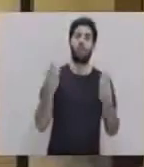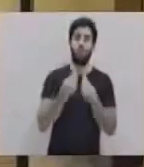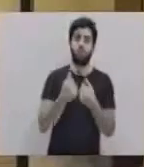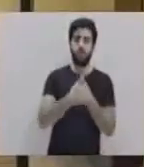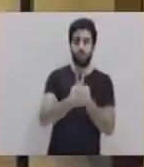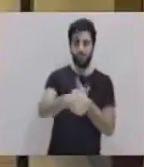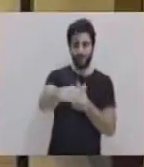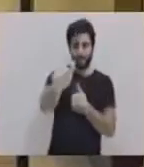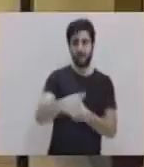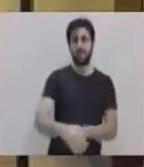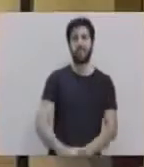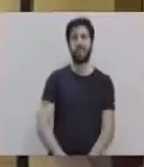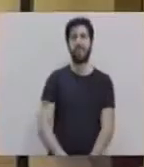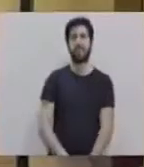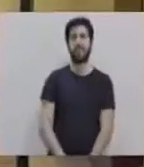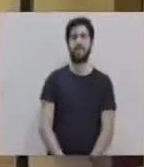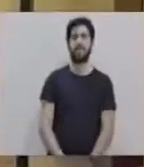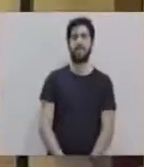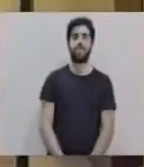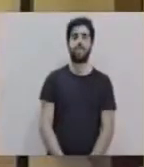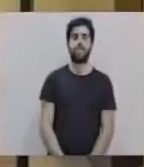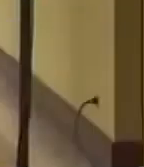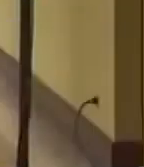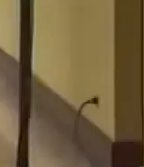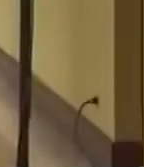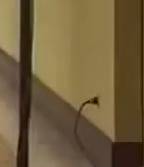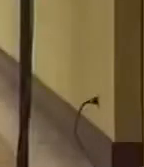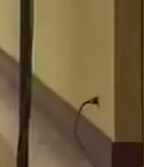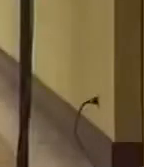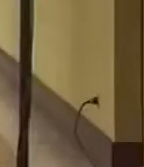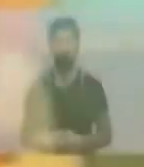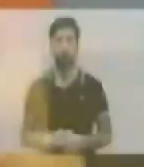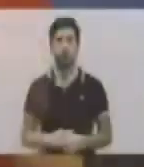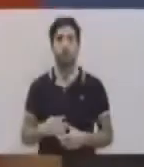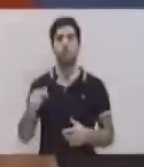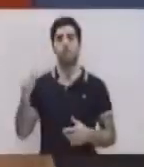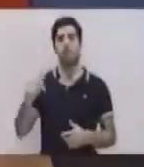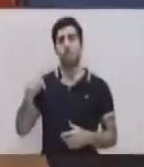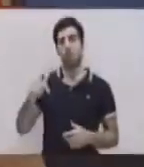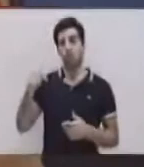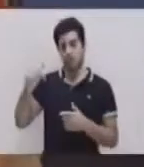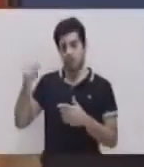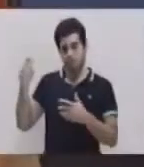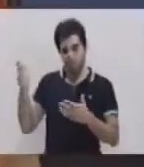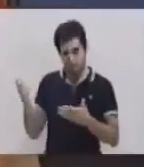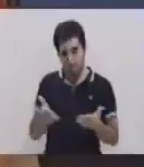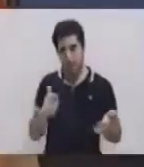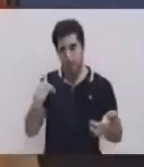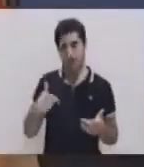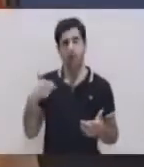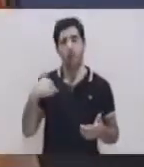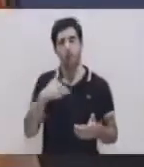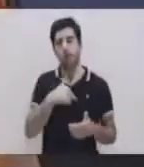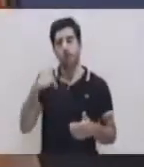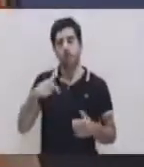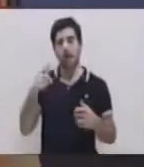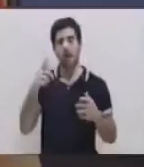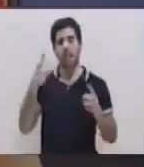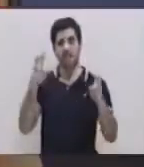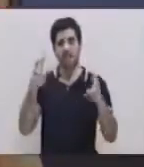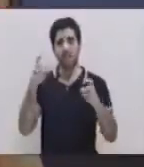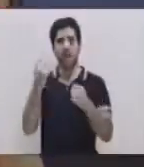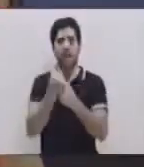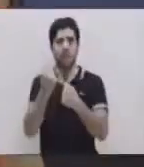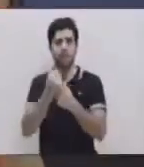en casa y recuerden que juntos saldremos adelante. Bienvenidos al segmento de apoyo psicosocial. Hoy